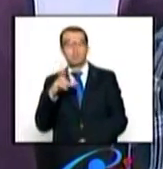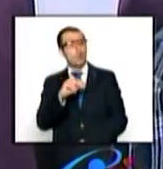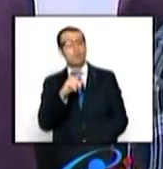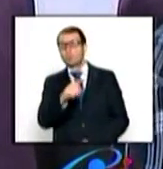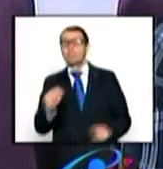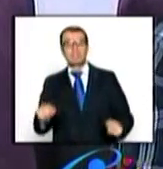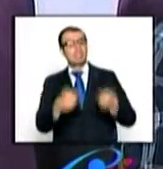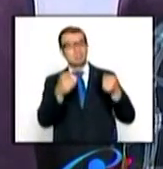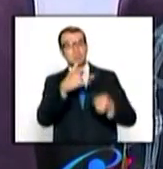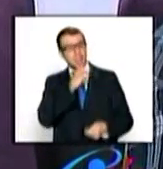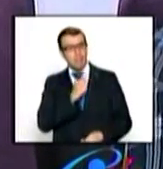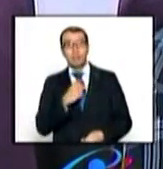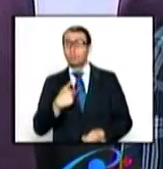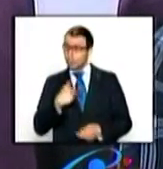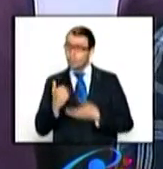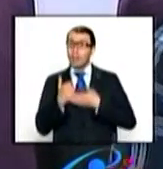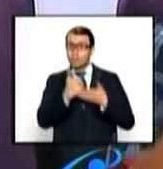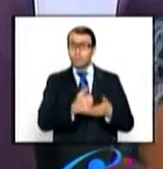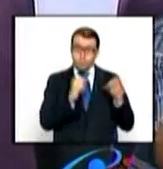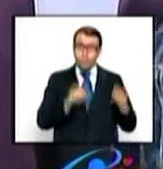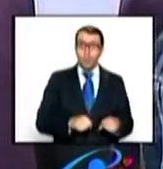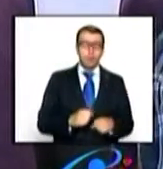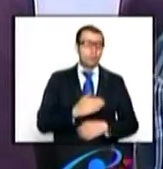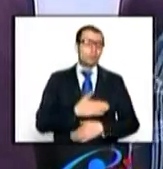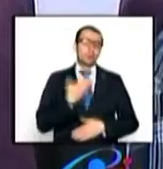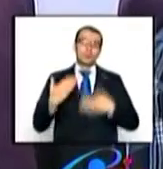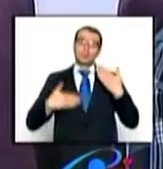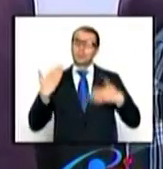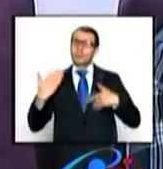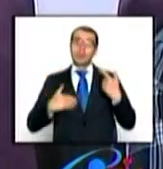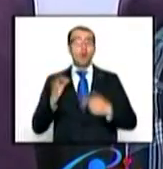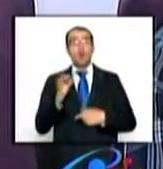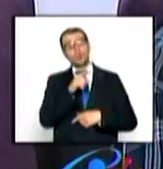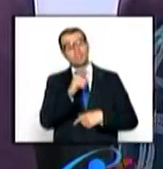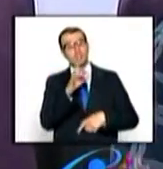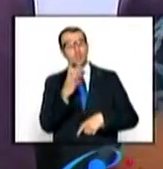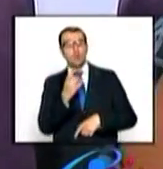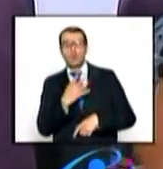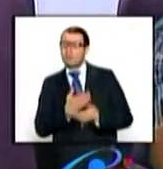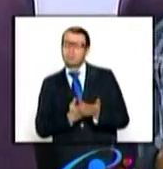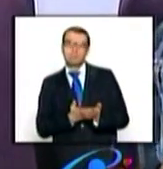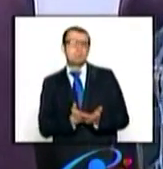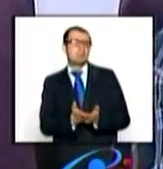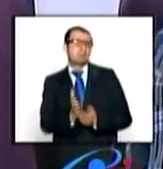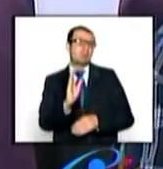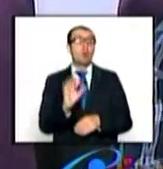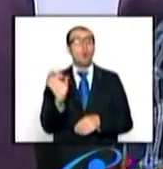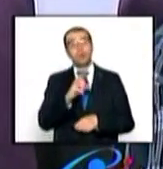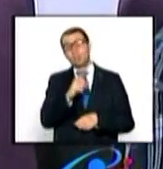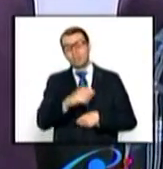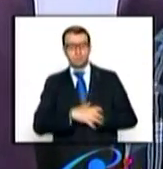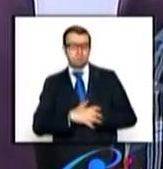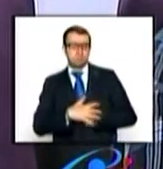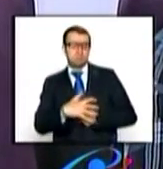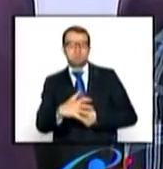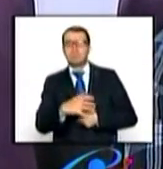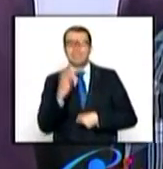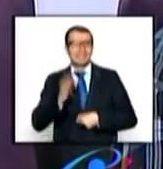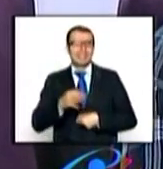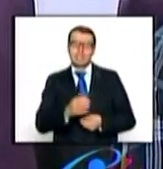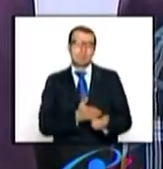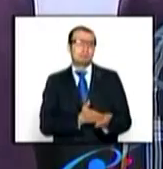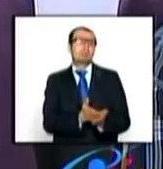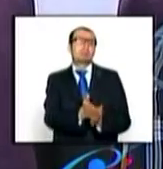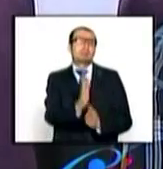tenía cura o que no tenía tratamiento o que tenía que vivir con un dolor por toda su vida o que tenía que aguantar una inflamación o una lesión en su piel para toda la